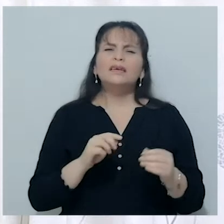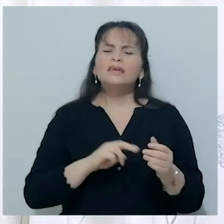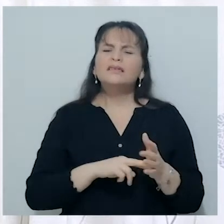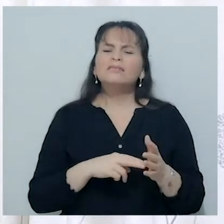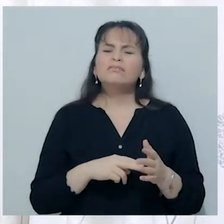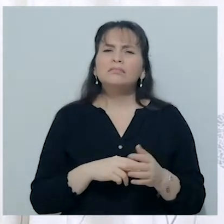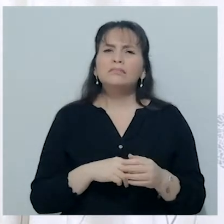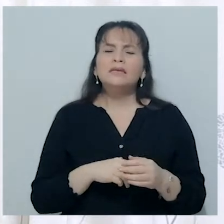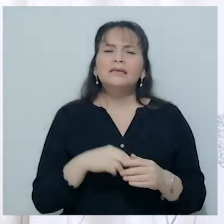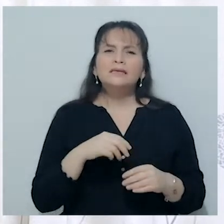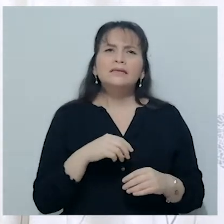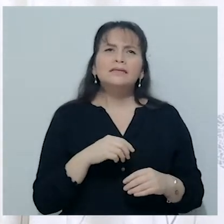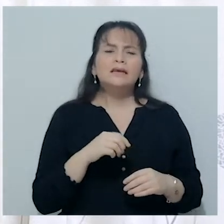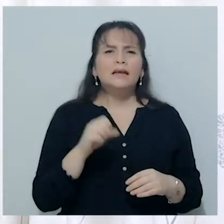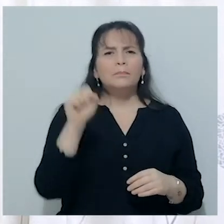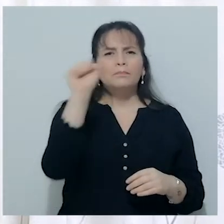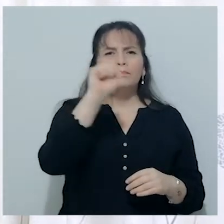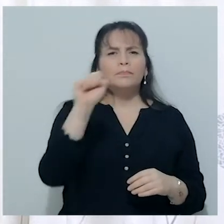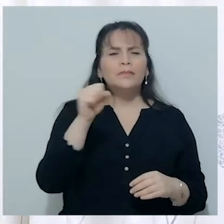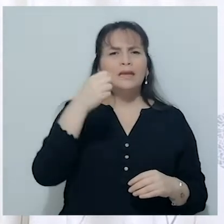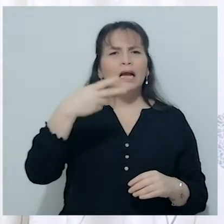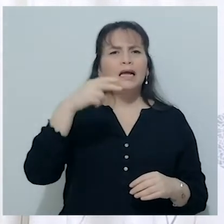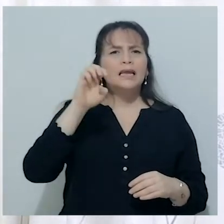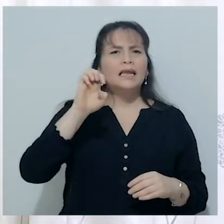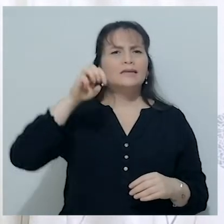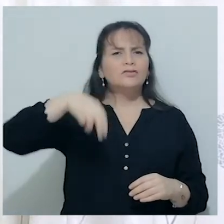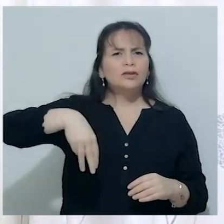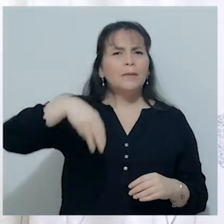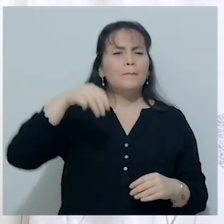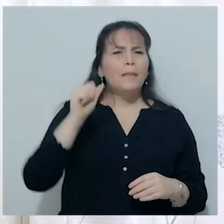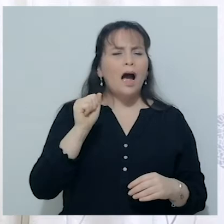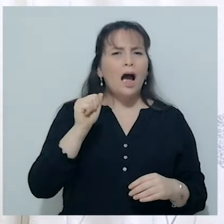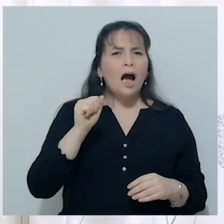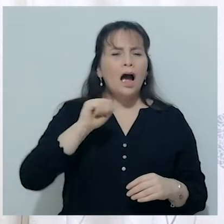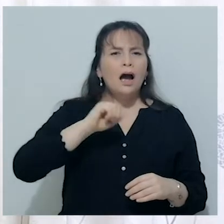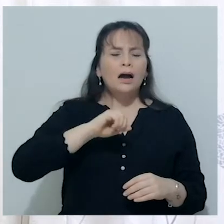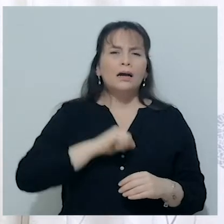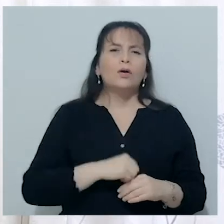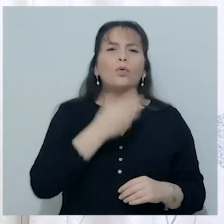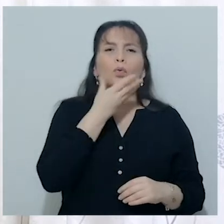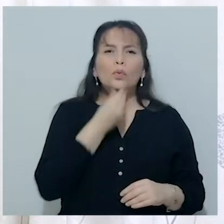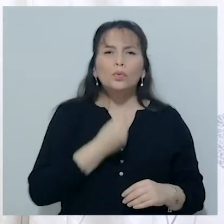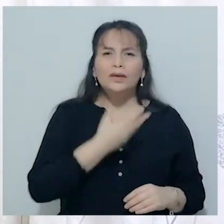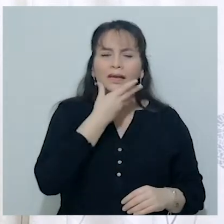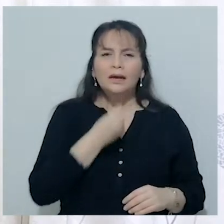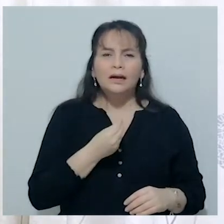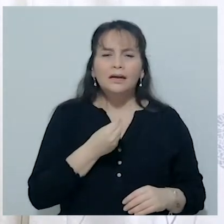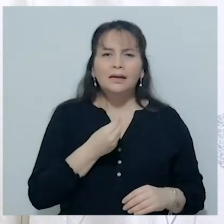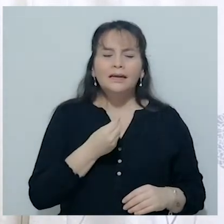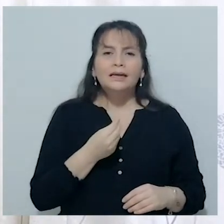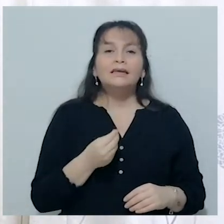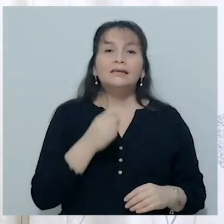la Shema Judía. Oye Israel, y la Shema Judía declaraba el